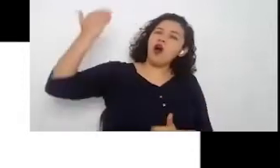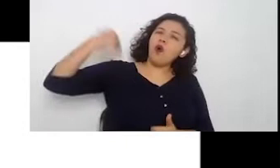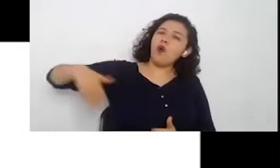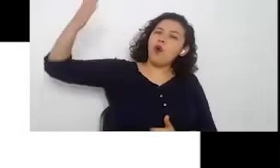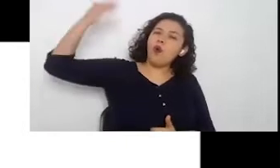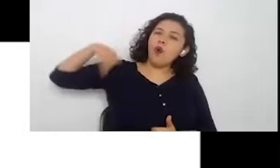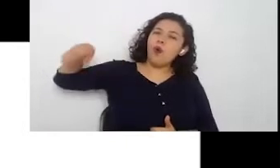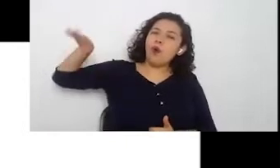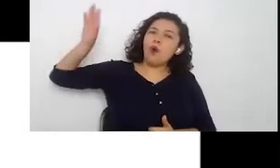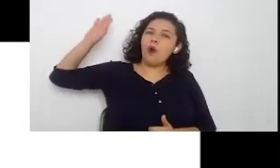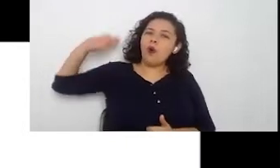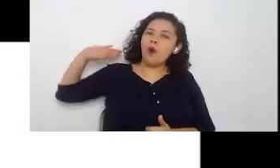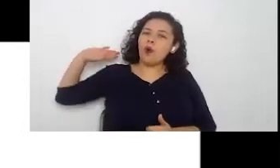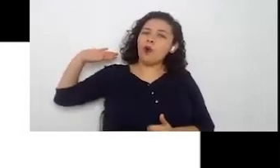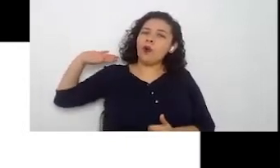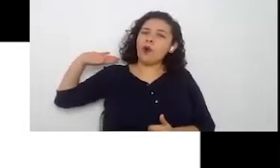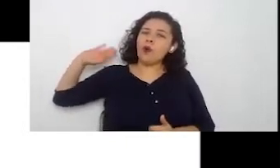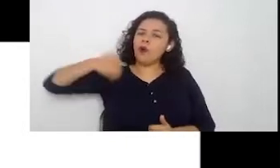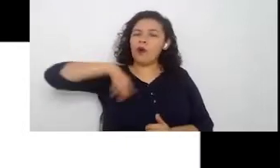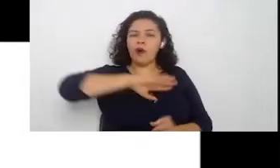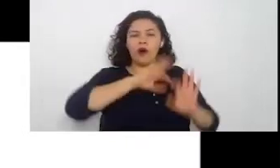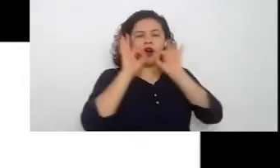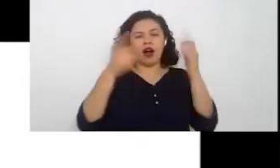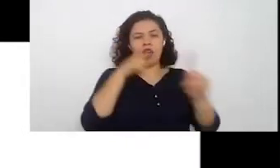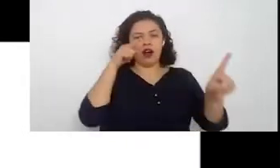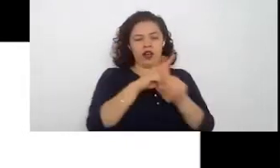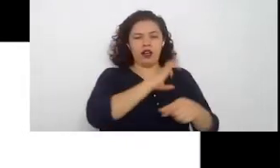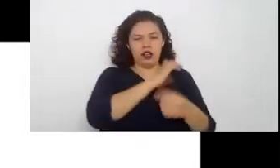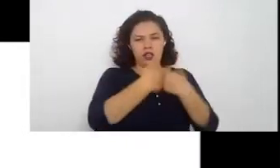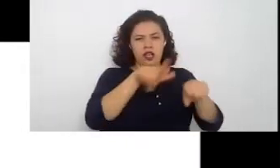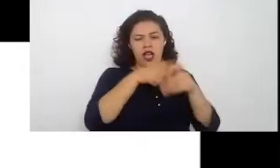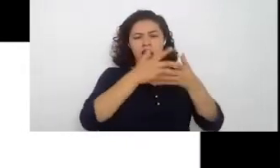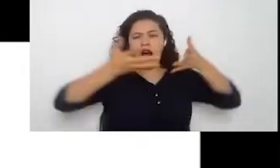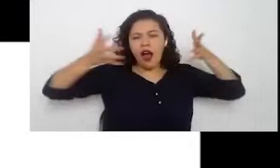anticipadamente creábamos la estructura de un objeto social muy amplio para poder